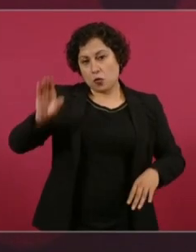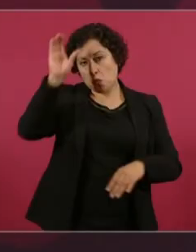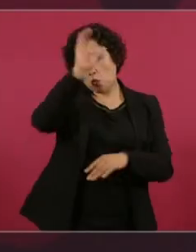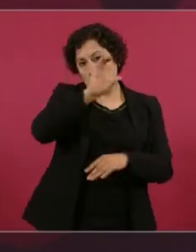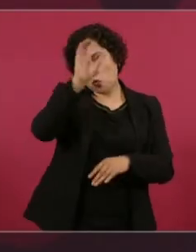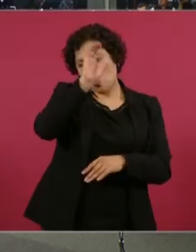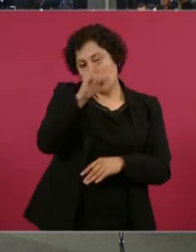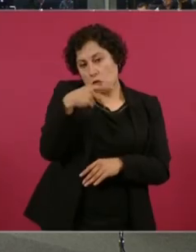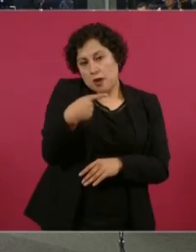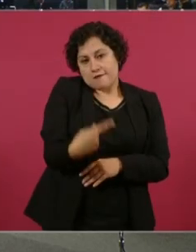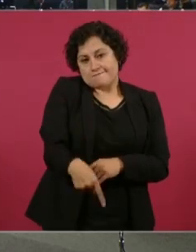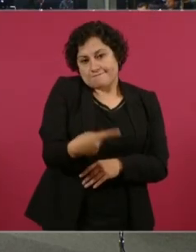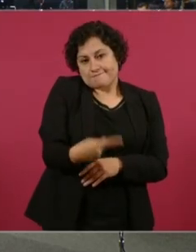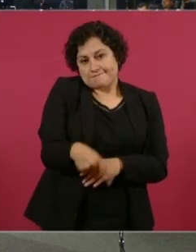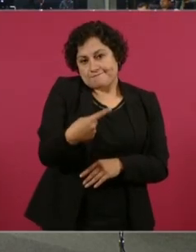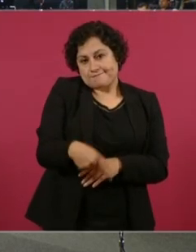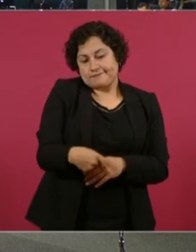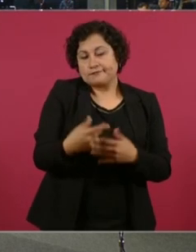y no entiendo sobre